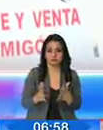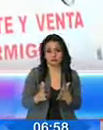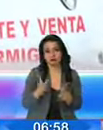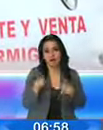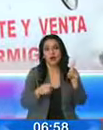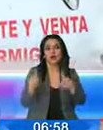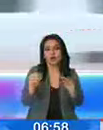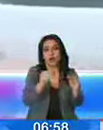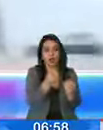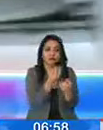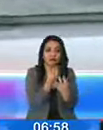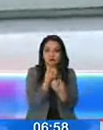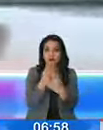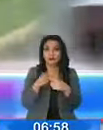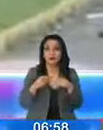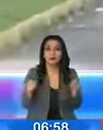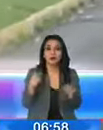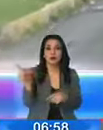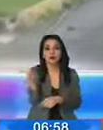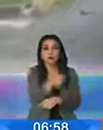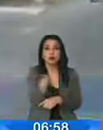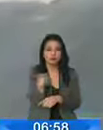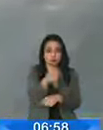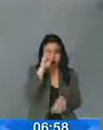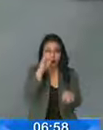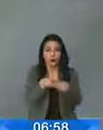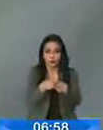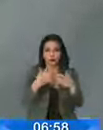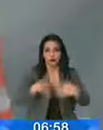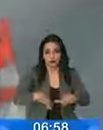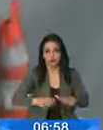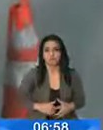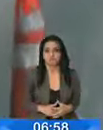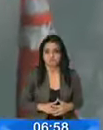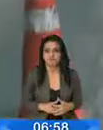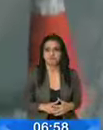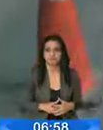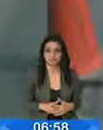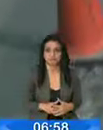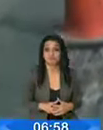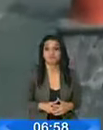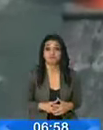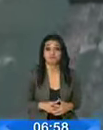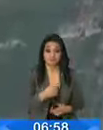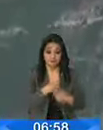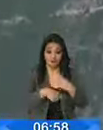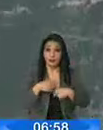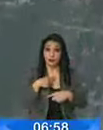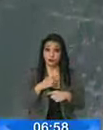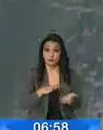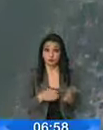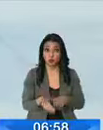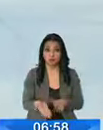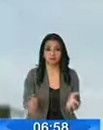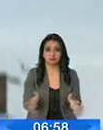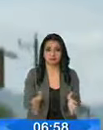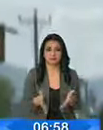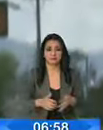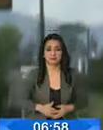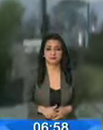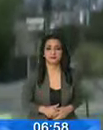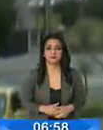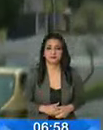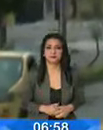manifestaron, las partes habrían llegado a un acuerdo. Este accidente no dejó heridos que lamentar,